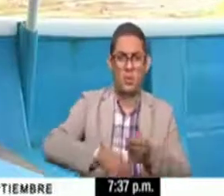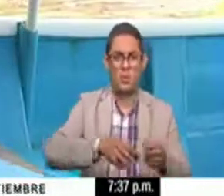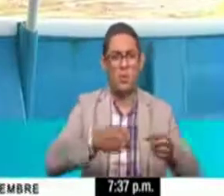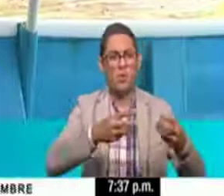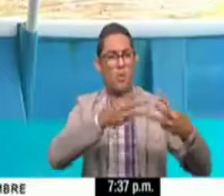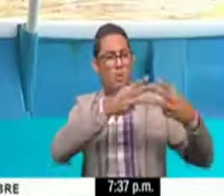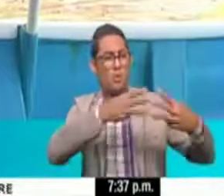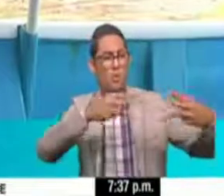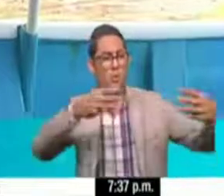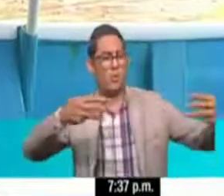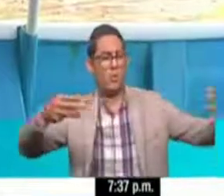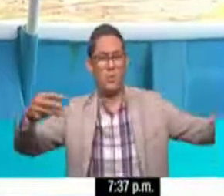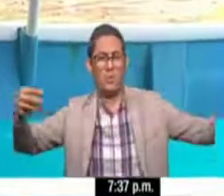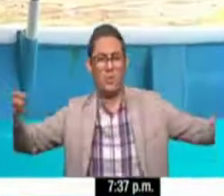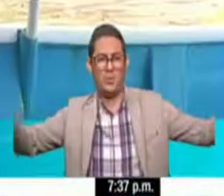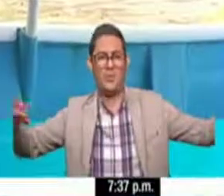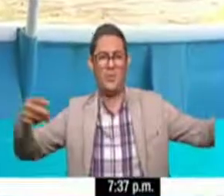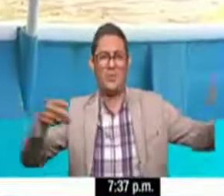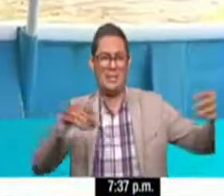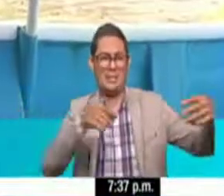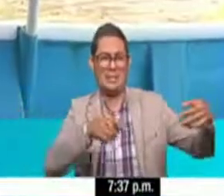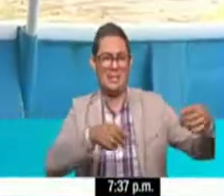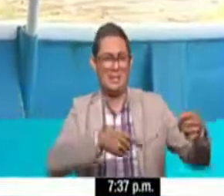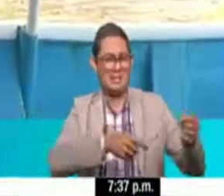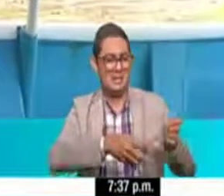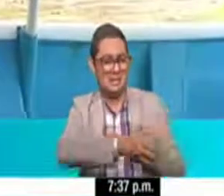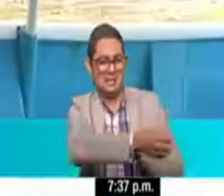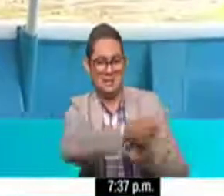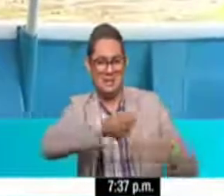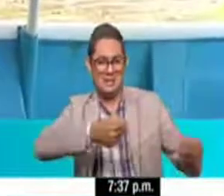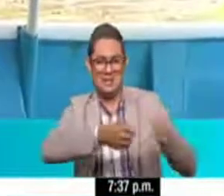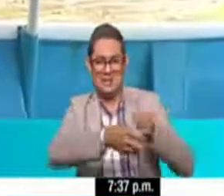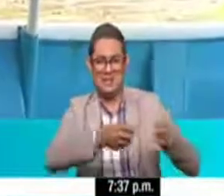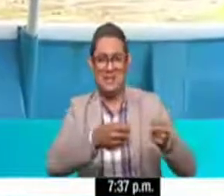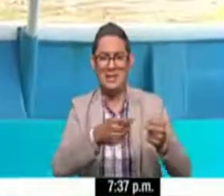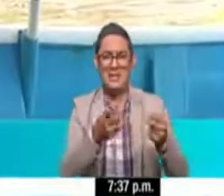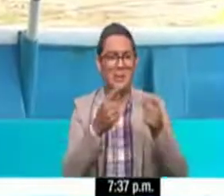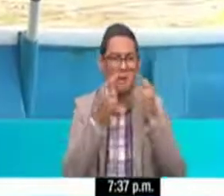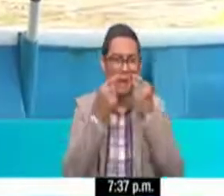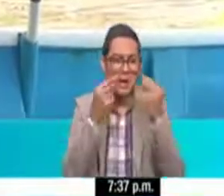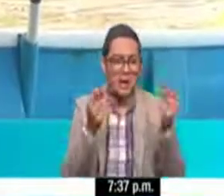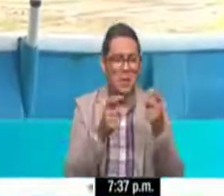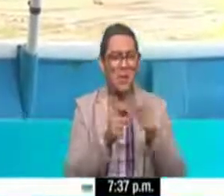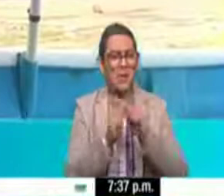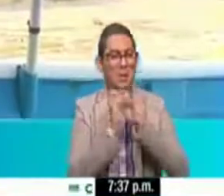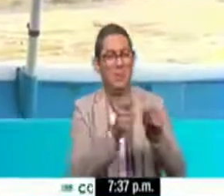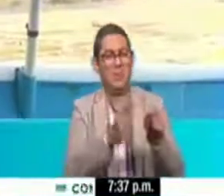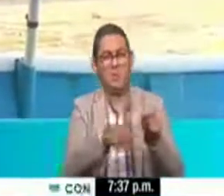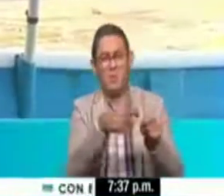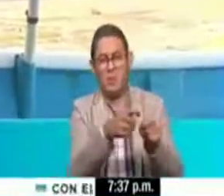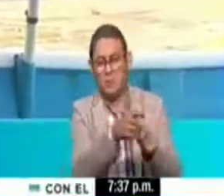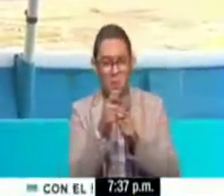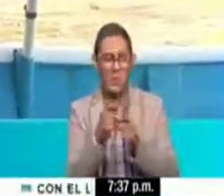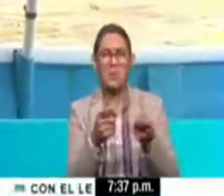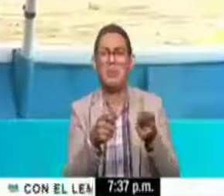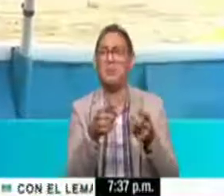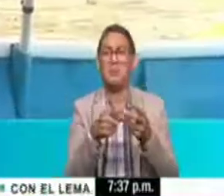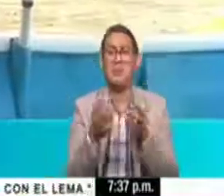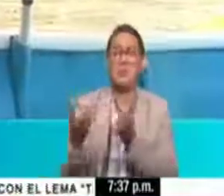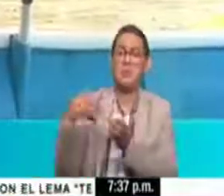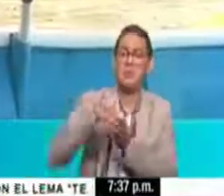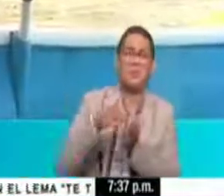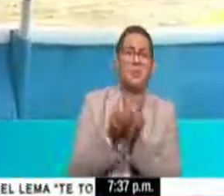trasmayo 3 y media... con tamaño camarón, con cuerda, y hacemos también lo que es